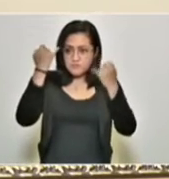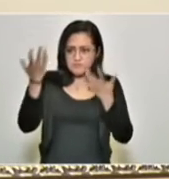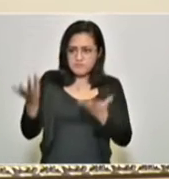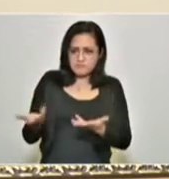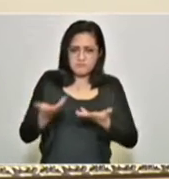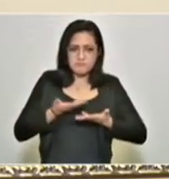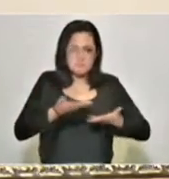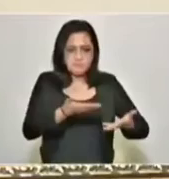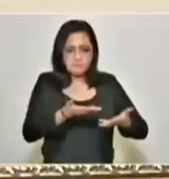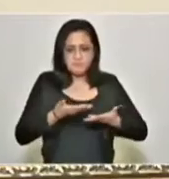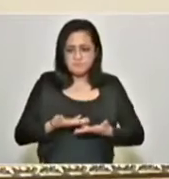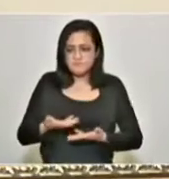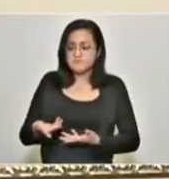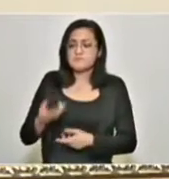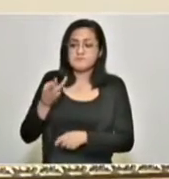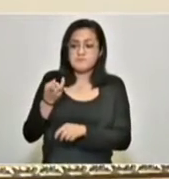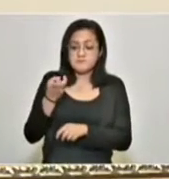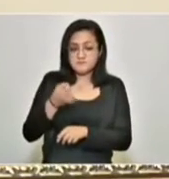hacen